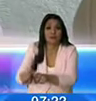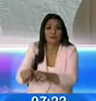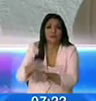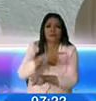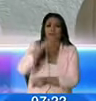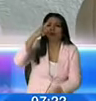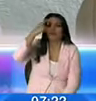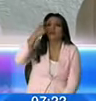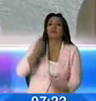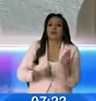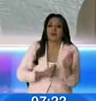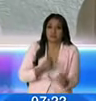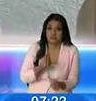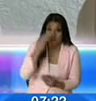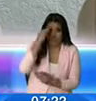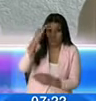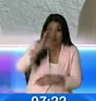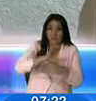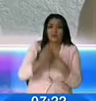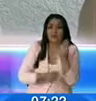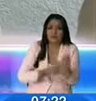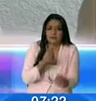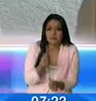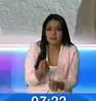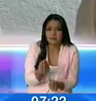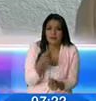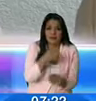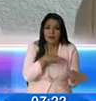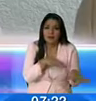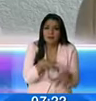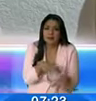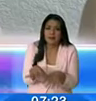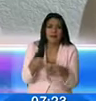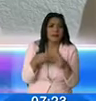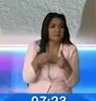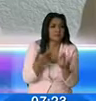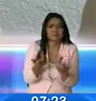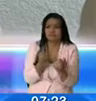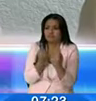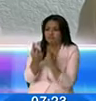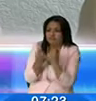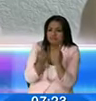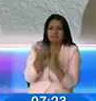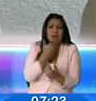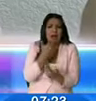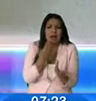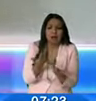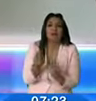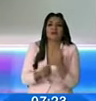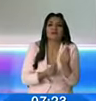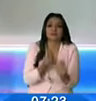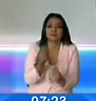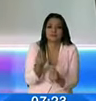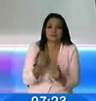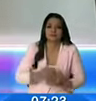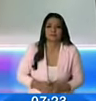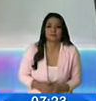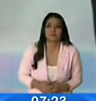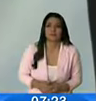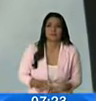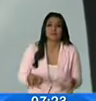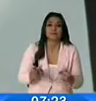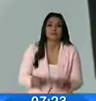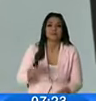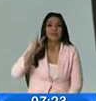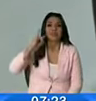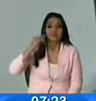qué es lo que hizo la Policía Nacional, cuáles fueron las acciones a tomar en medio de ello. Al dolor se suma la inocencia